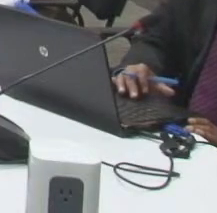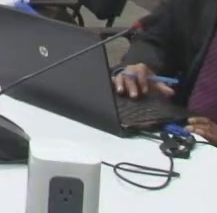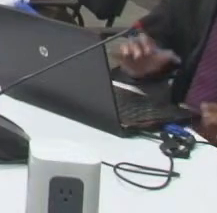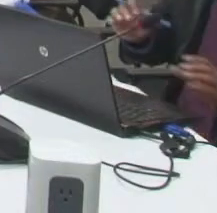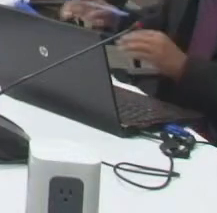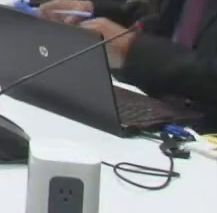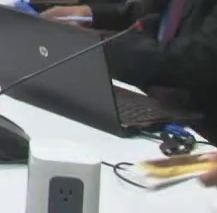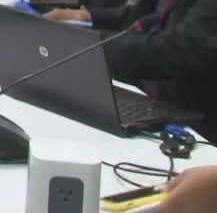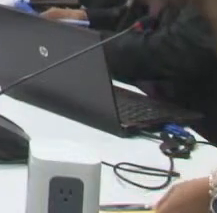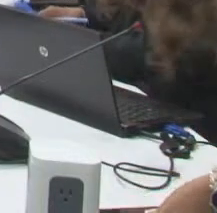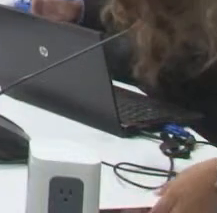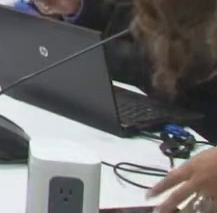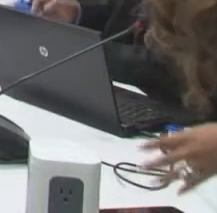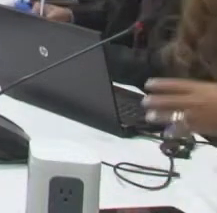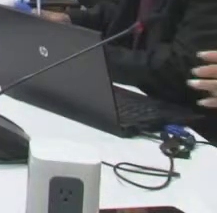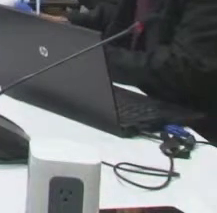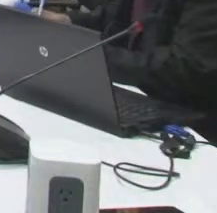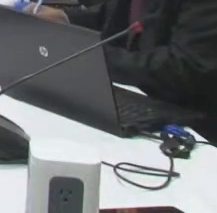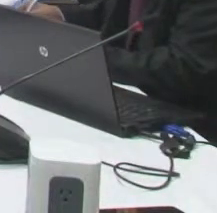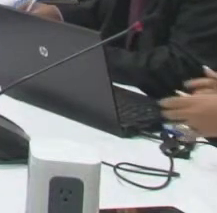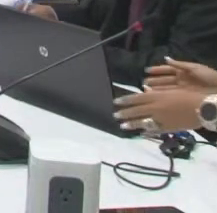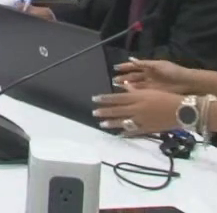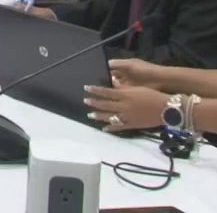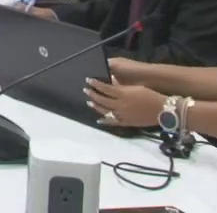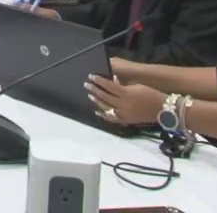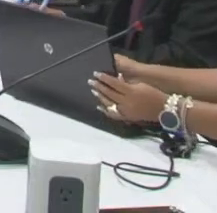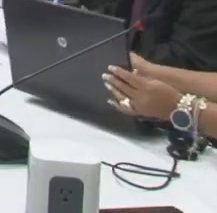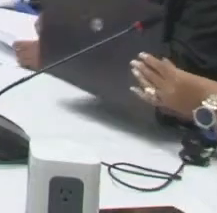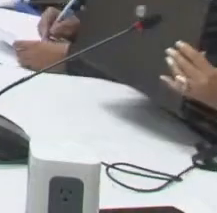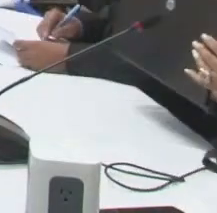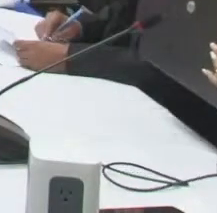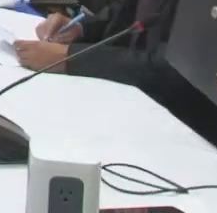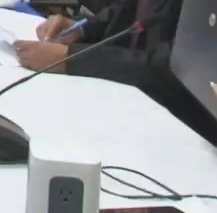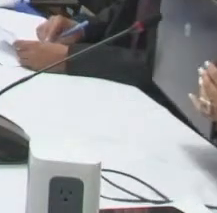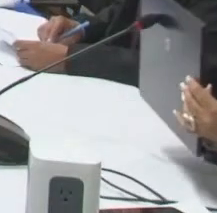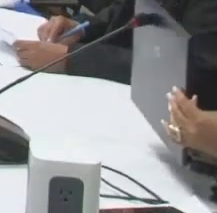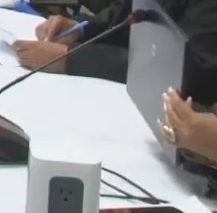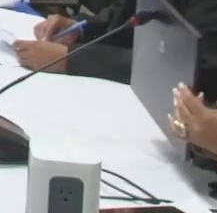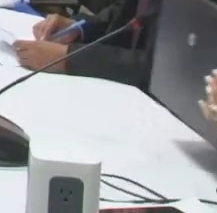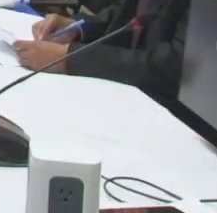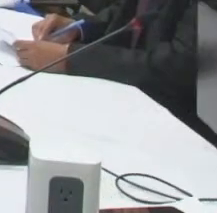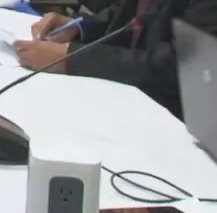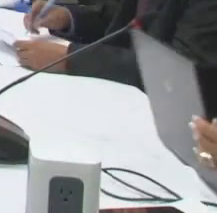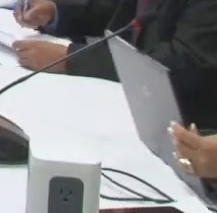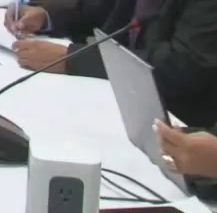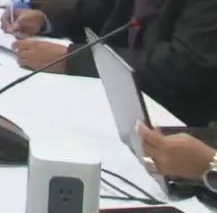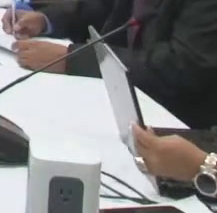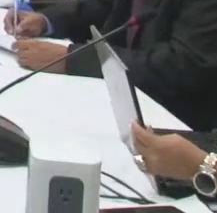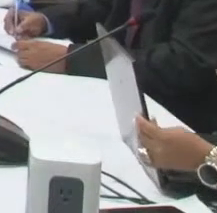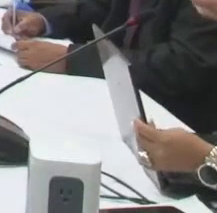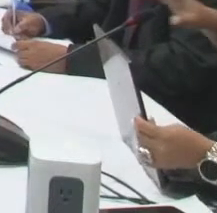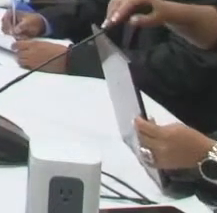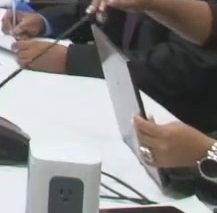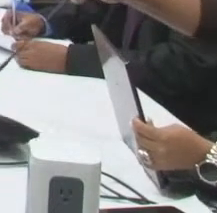protegidos. ¿Alguna observación por parte de los señores diputados? Licenciada.